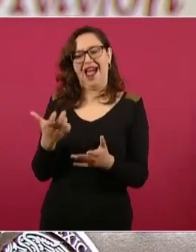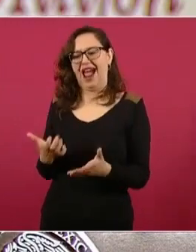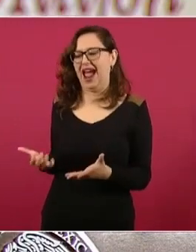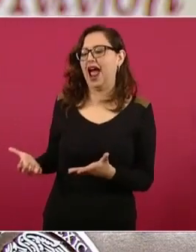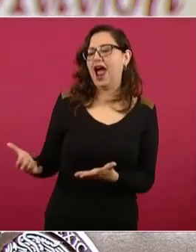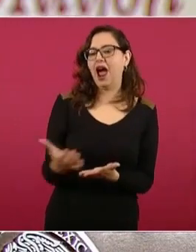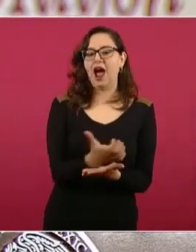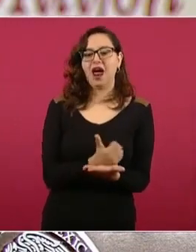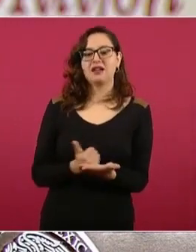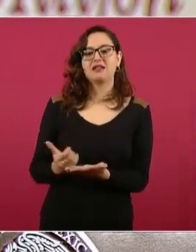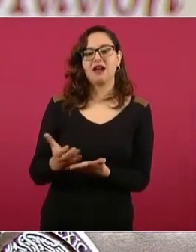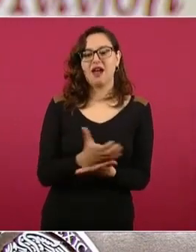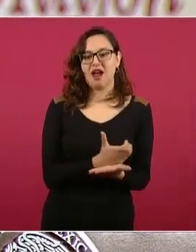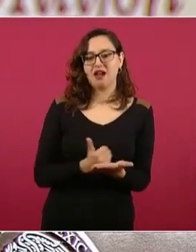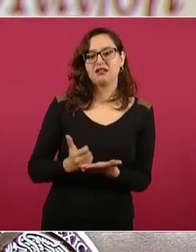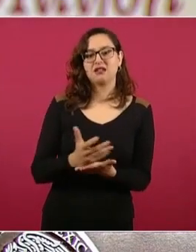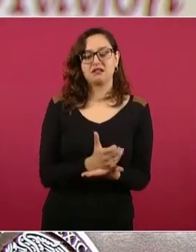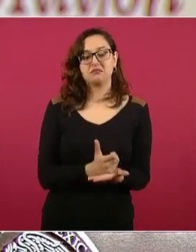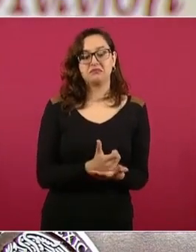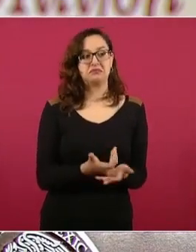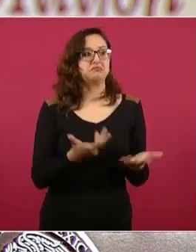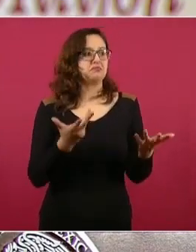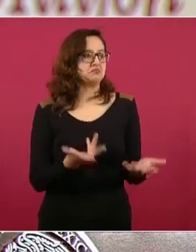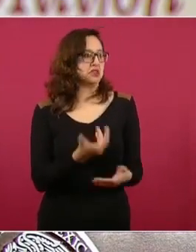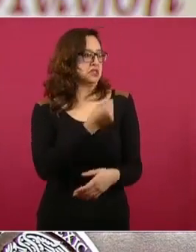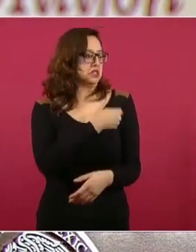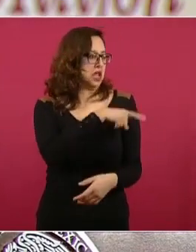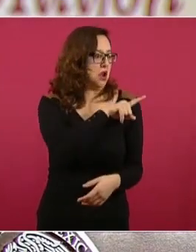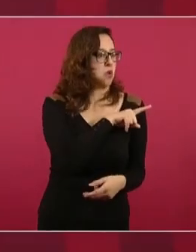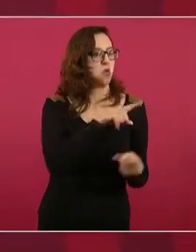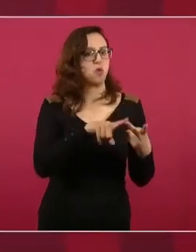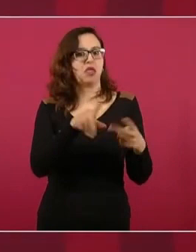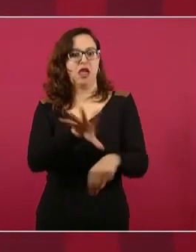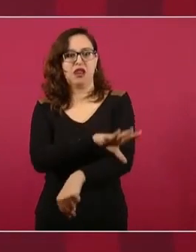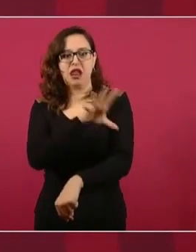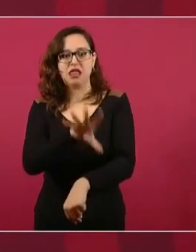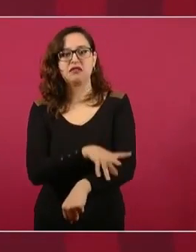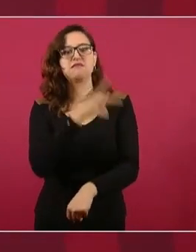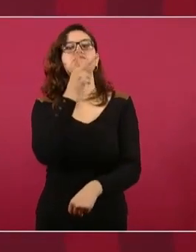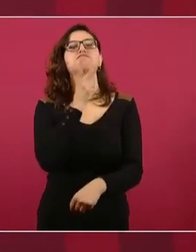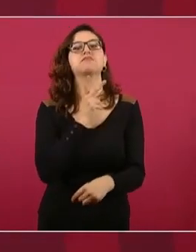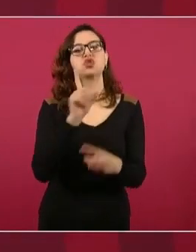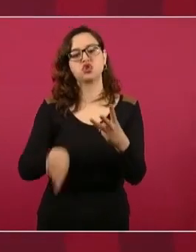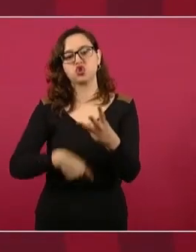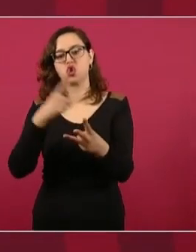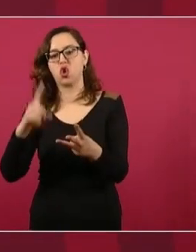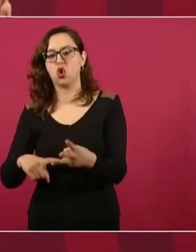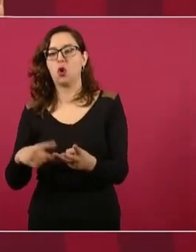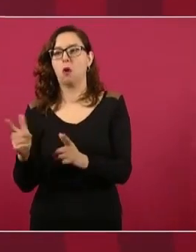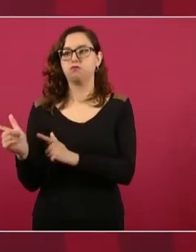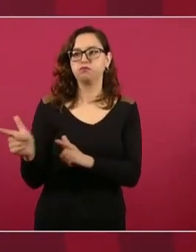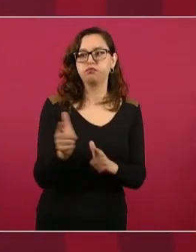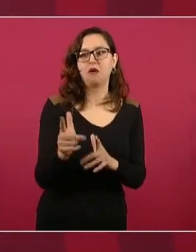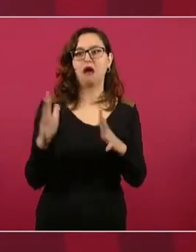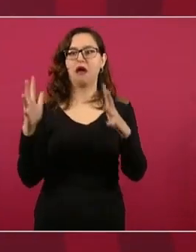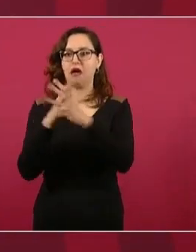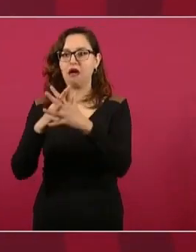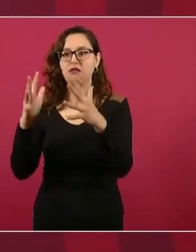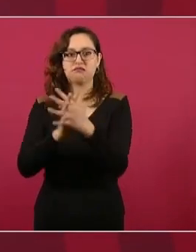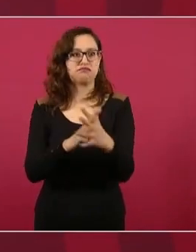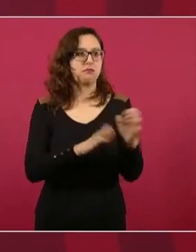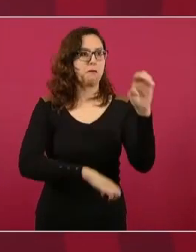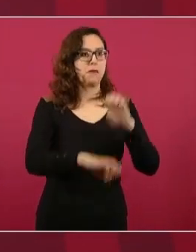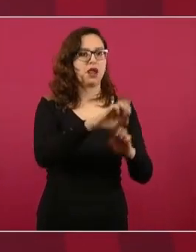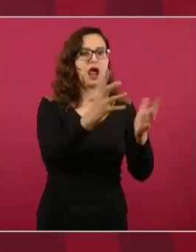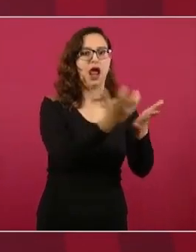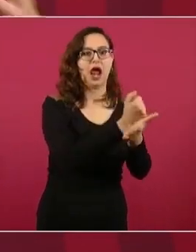con la industria de la energía, el petróleo, y la industria de las armas. Entonces, en los años 80 se